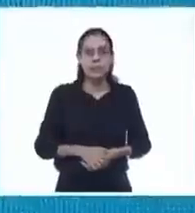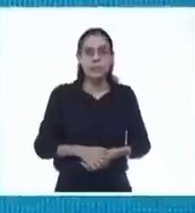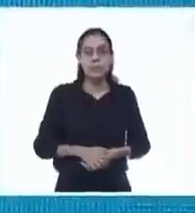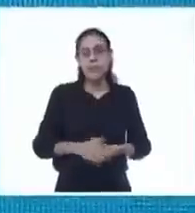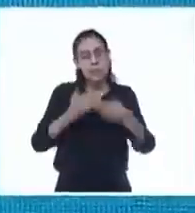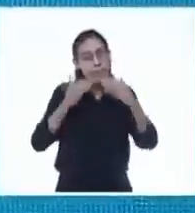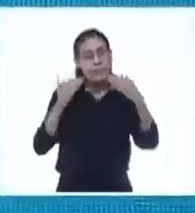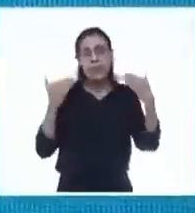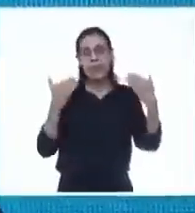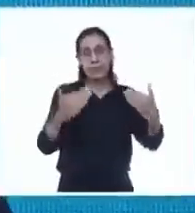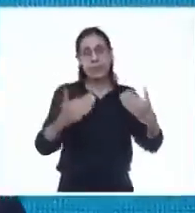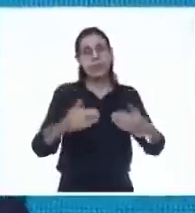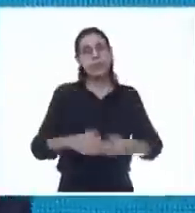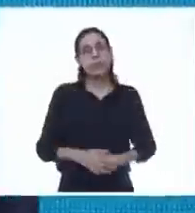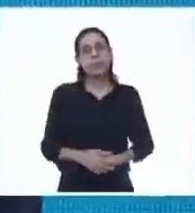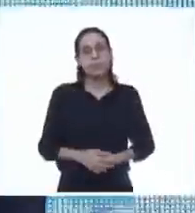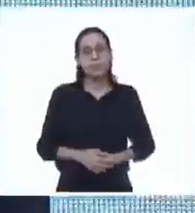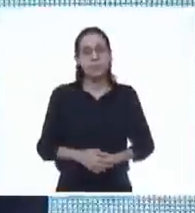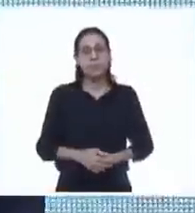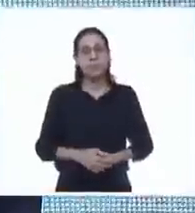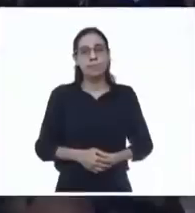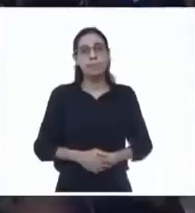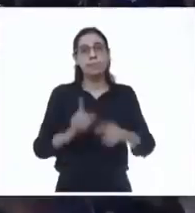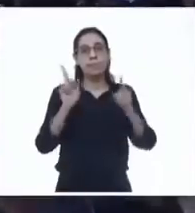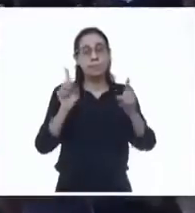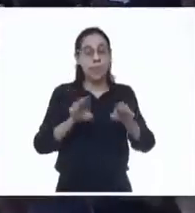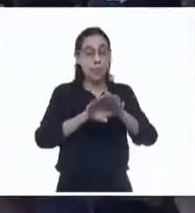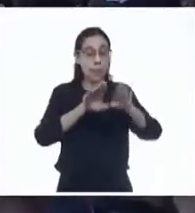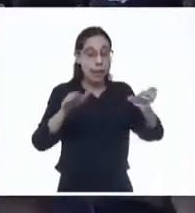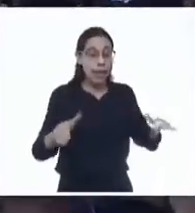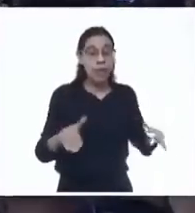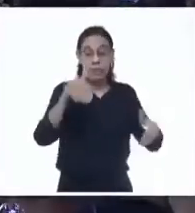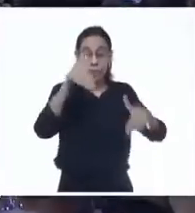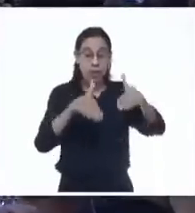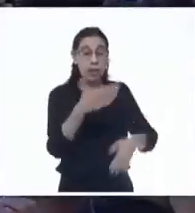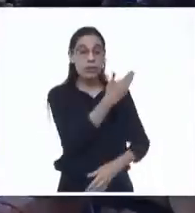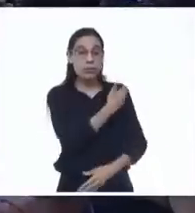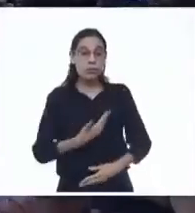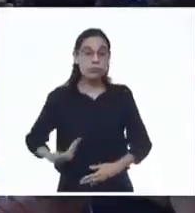Agradecerle a los presidentes de mesa,